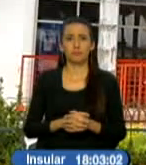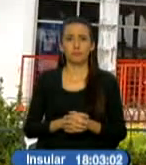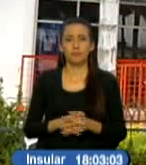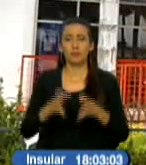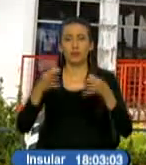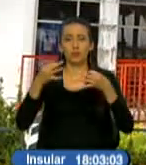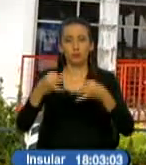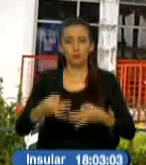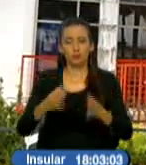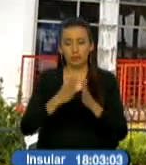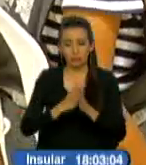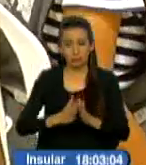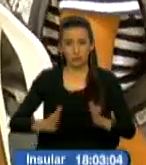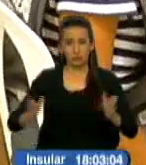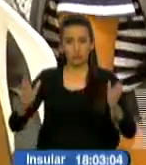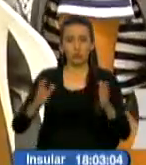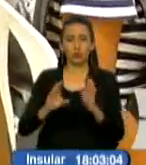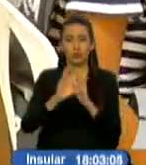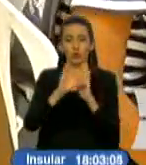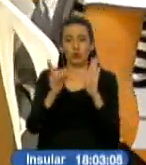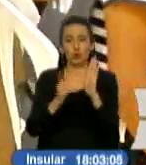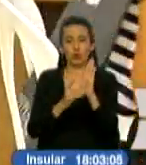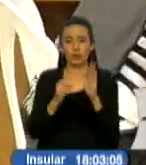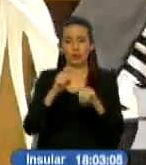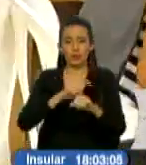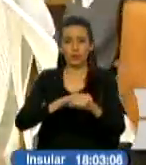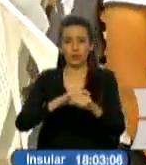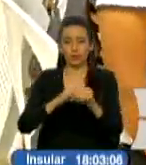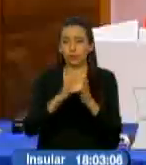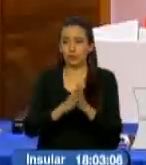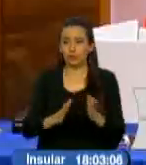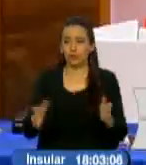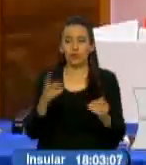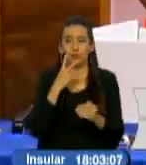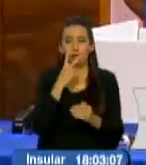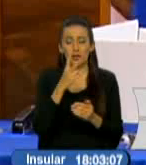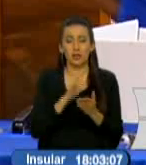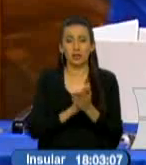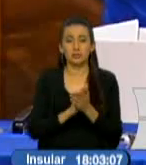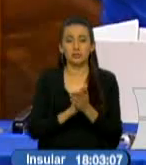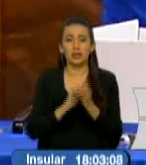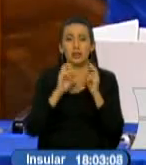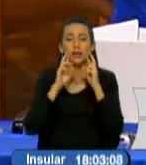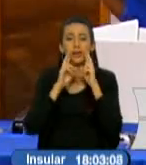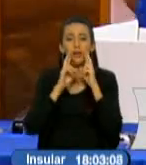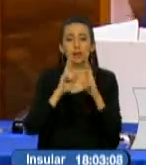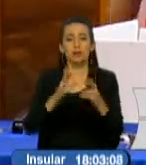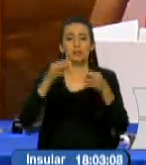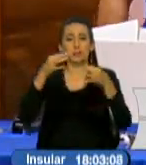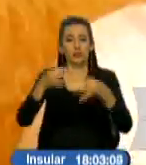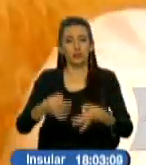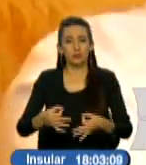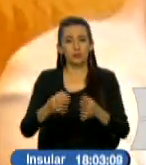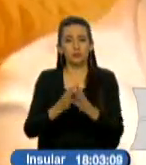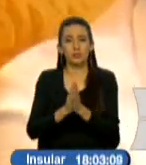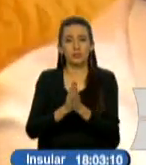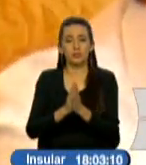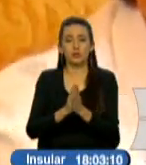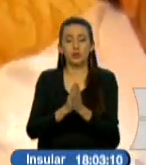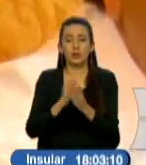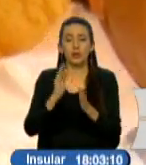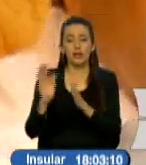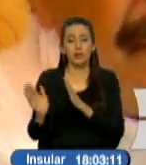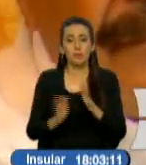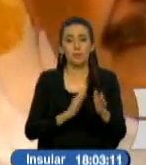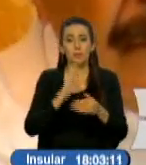Cumplidos los plazos que establece el Código de la Democracia y mientras se espera la proclamación de resultados oficiales, surge el planteamiento